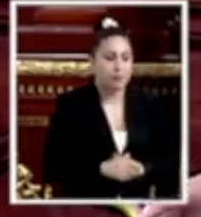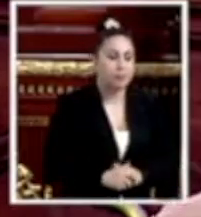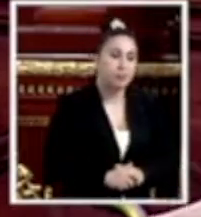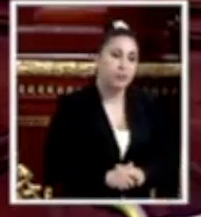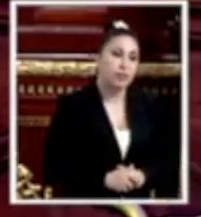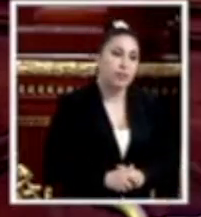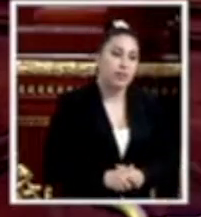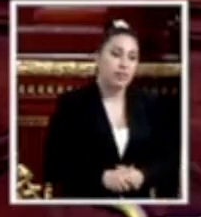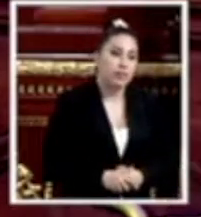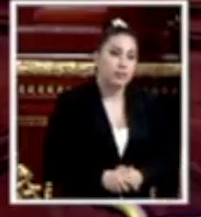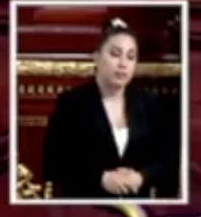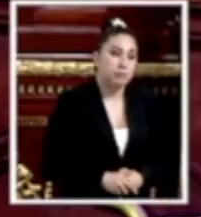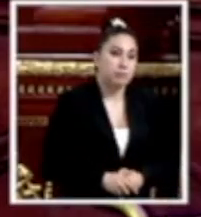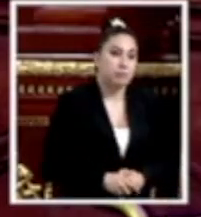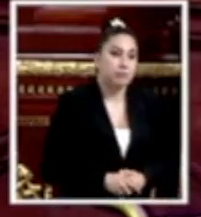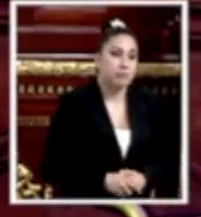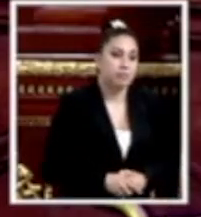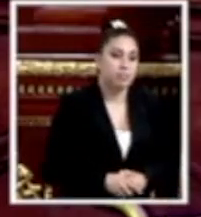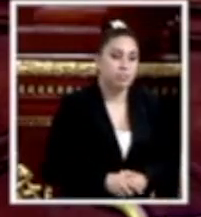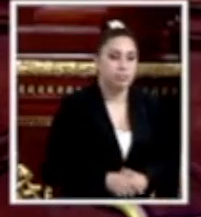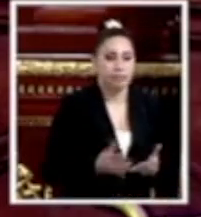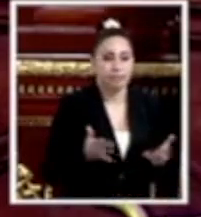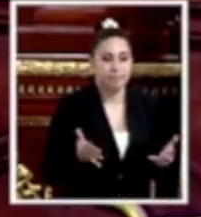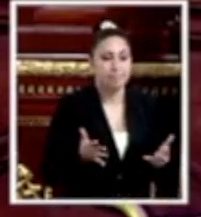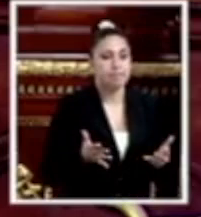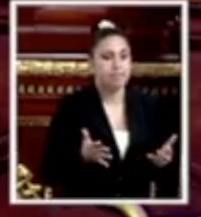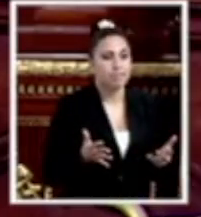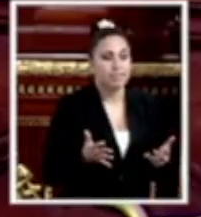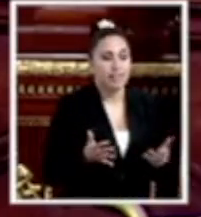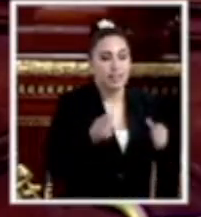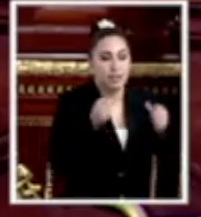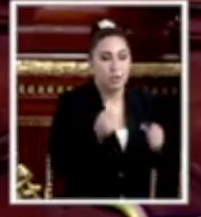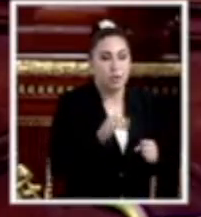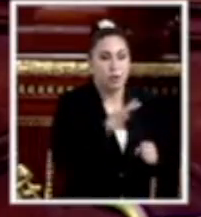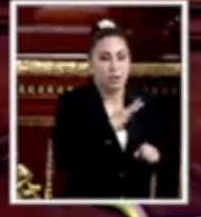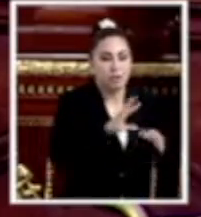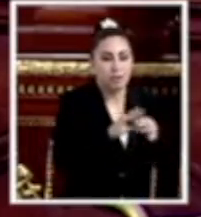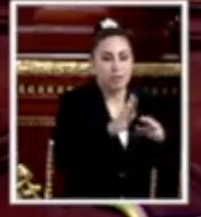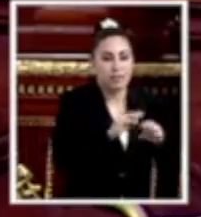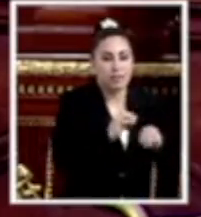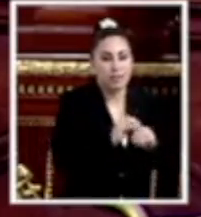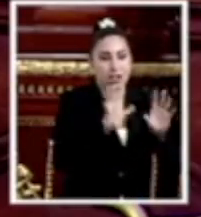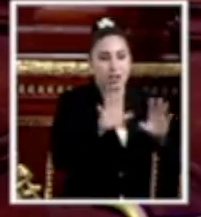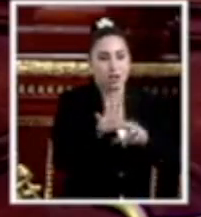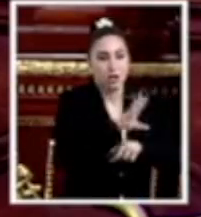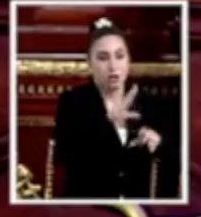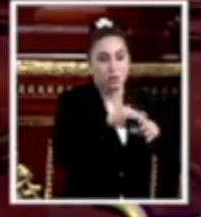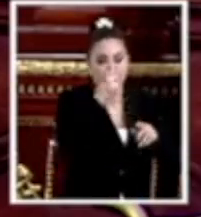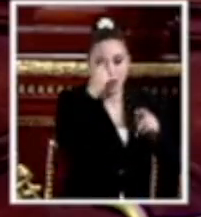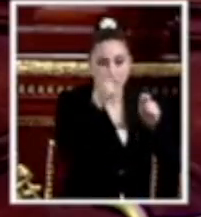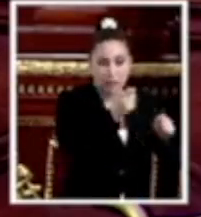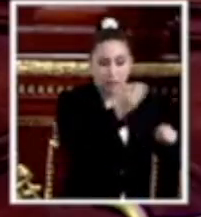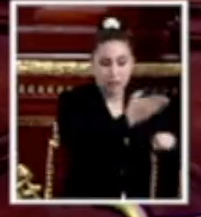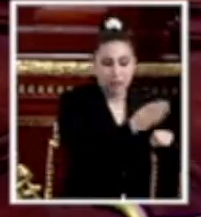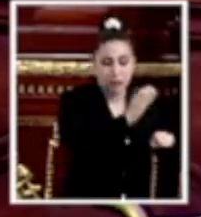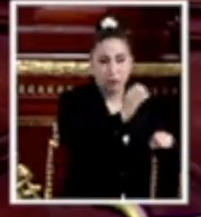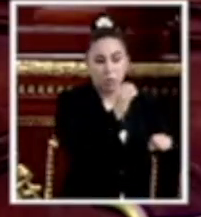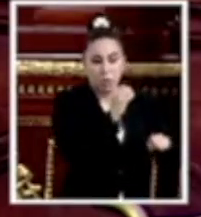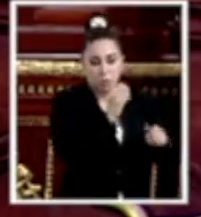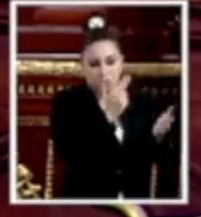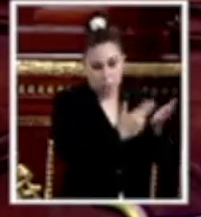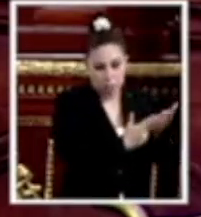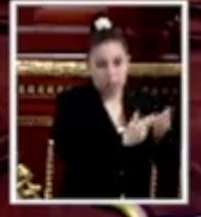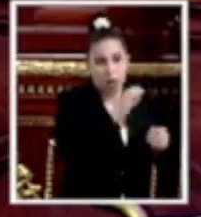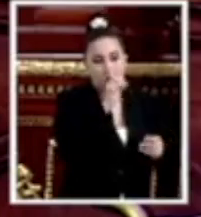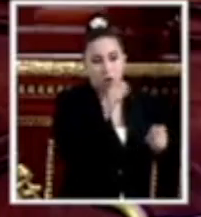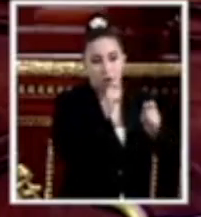De esta manera, estaremos otorgando una mejor descripción de las acciones punitivas, sin el aumento de